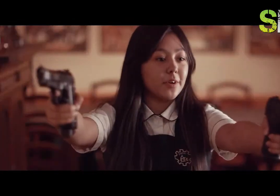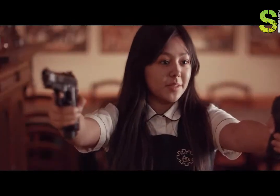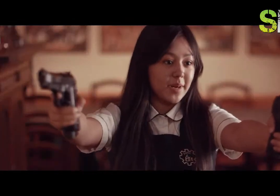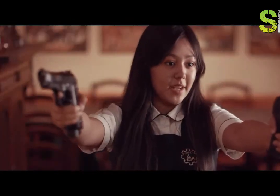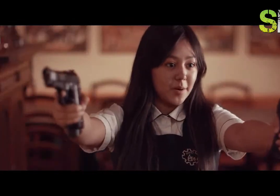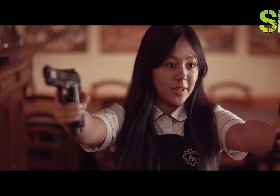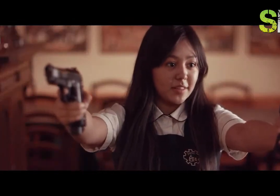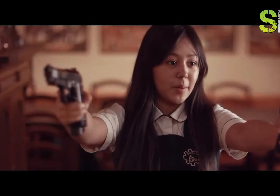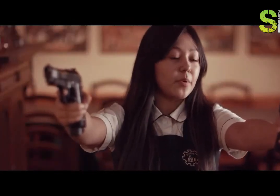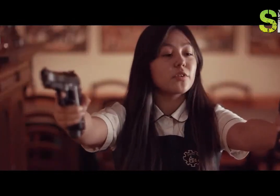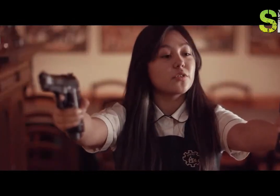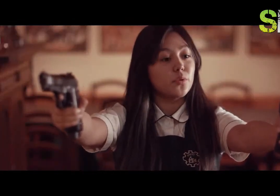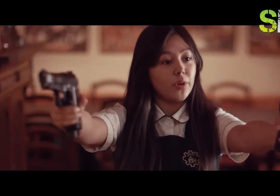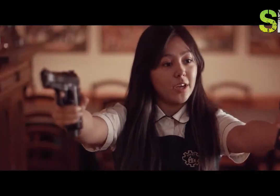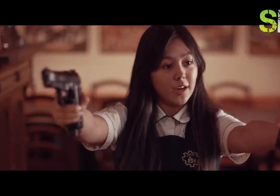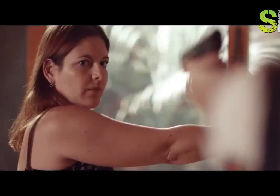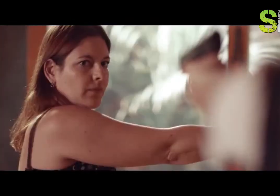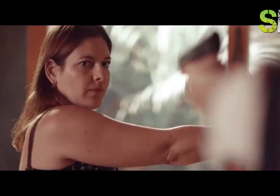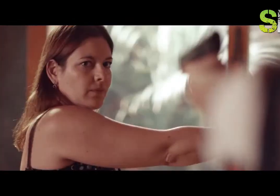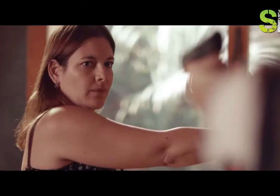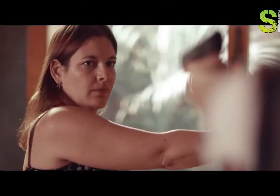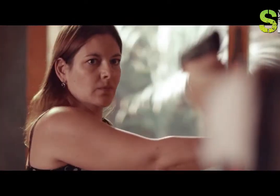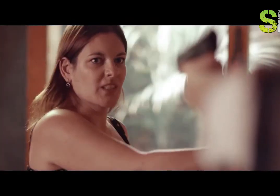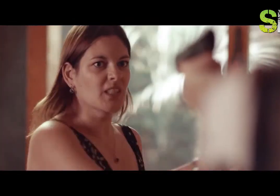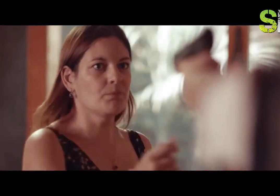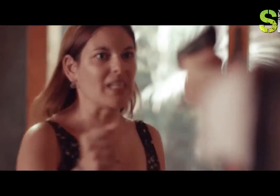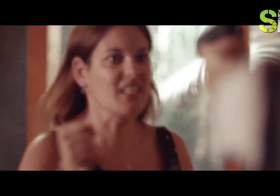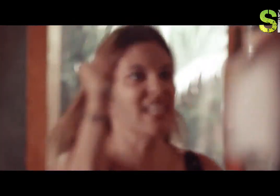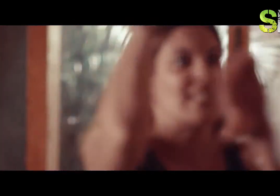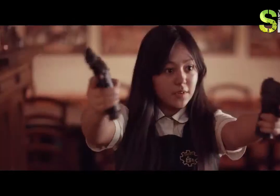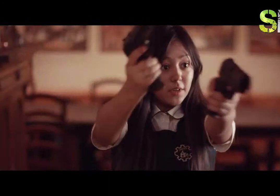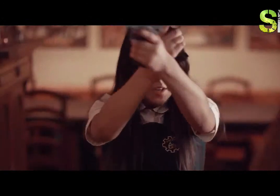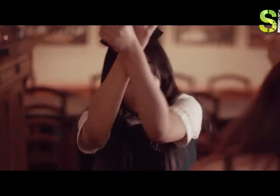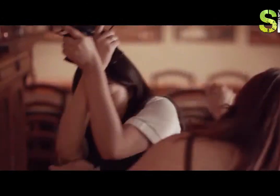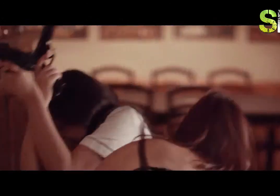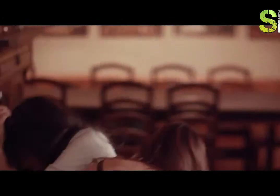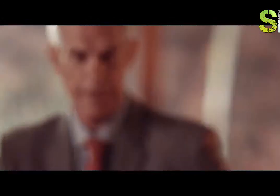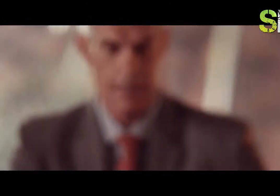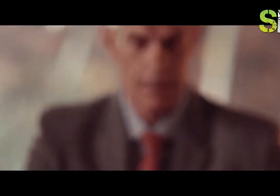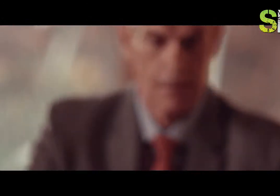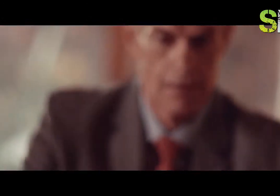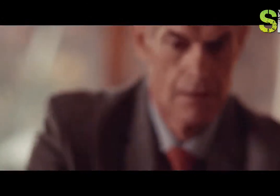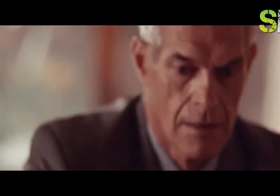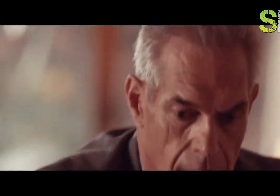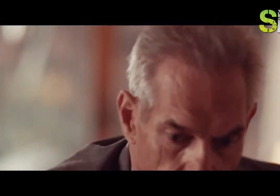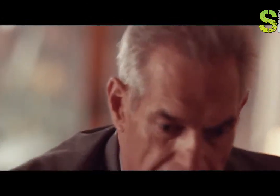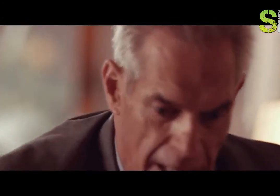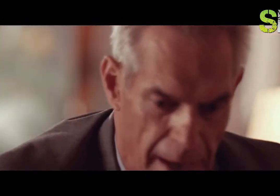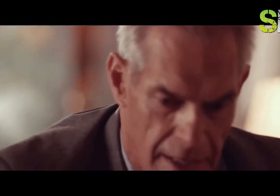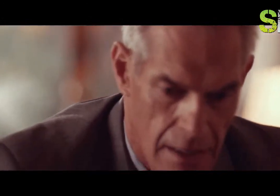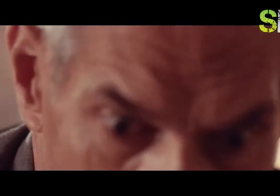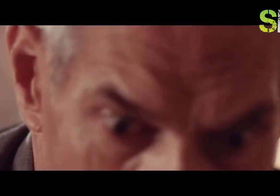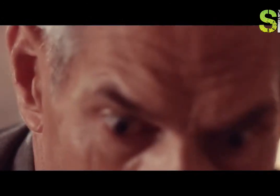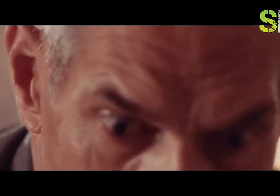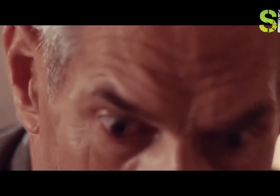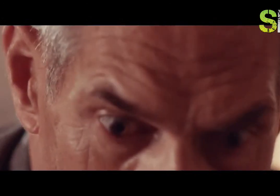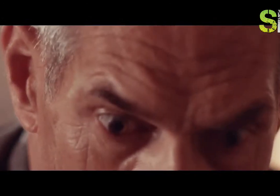No te equivoques, Mari Carmen. Tampoco soy tu hija. ¿Qué pasa? ¡Mari Carmen! ¡Mari